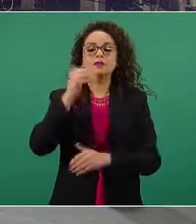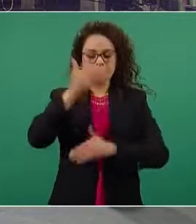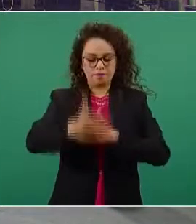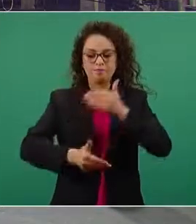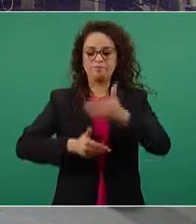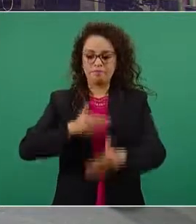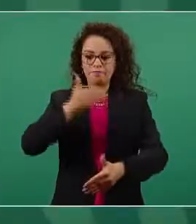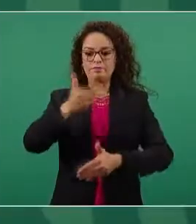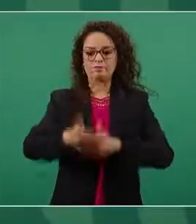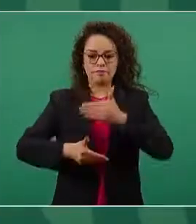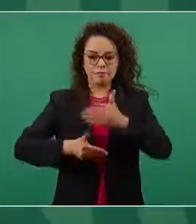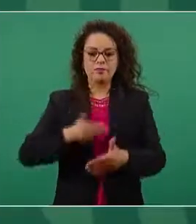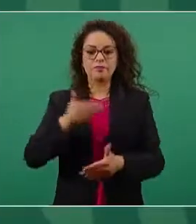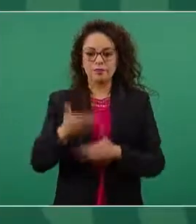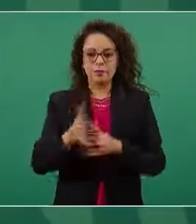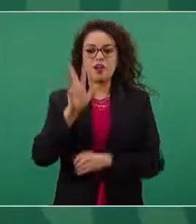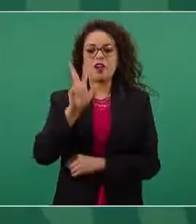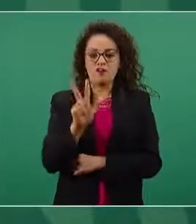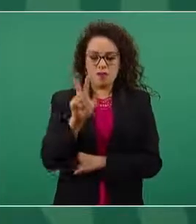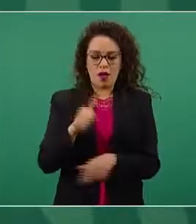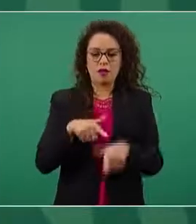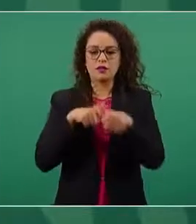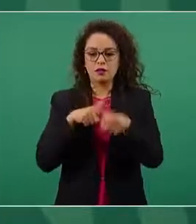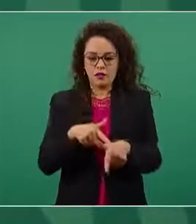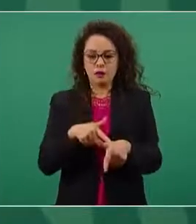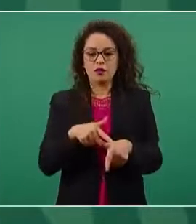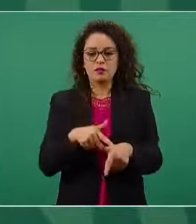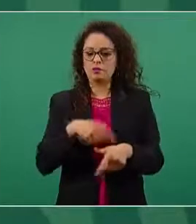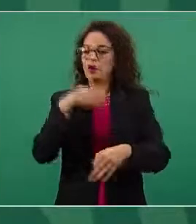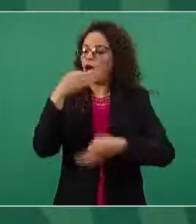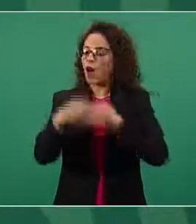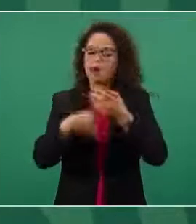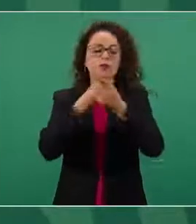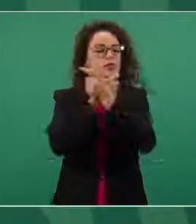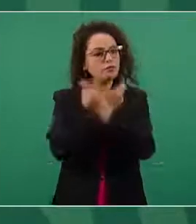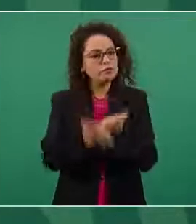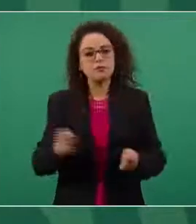Sí, se va avanzando. Vamos a vacunar a todos.